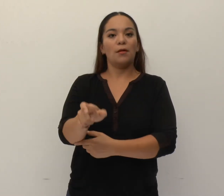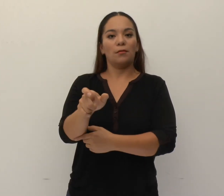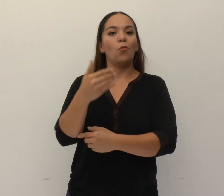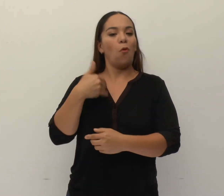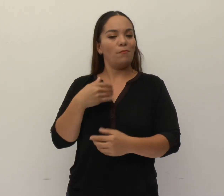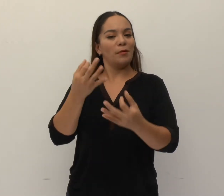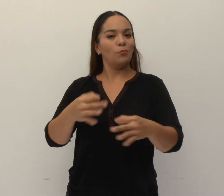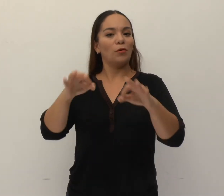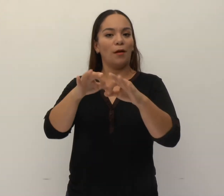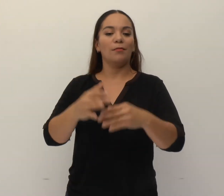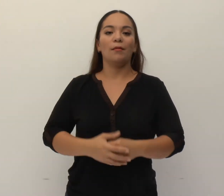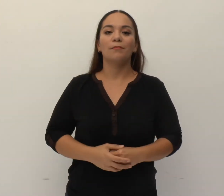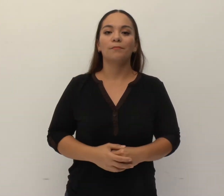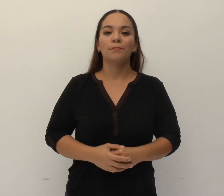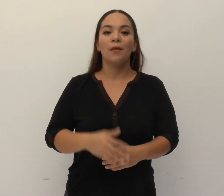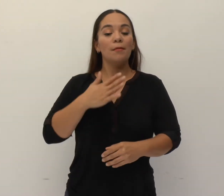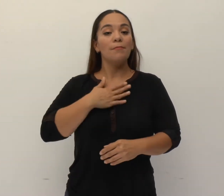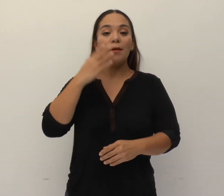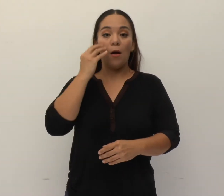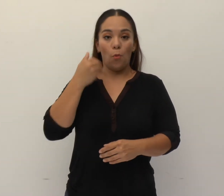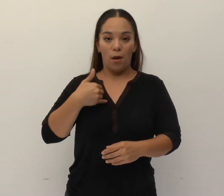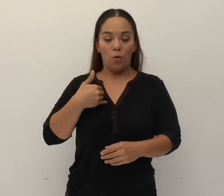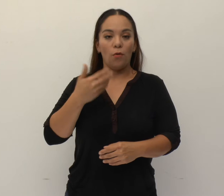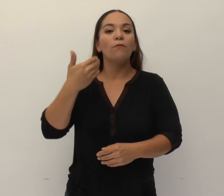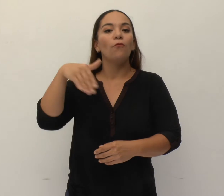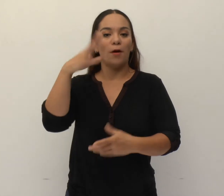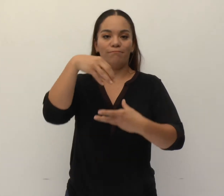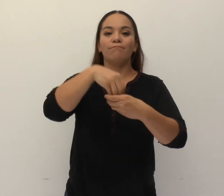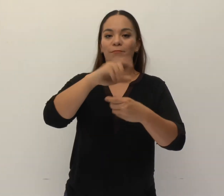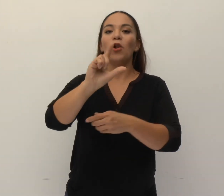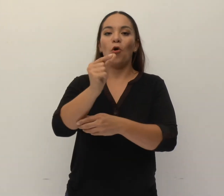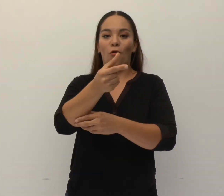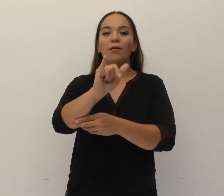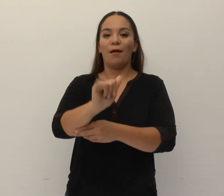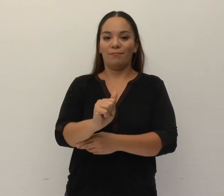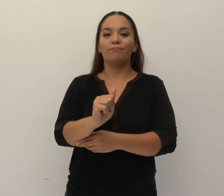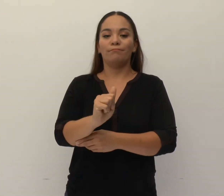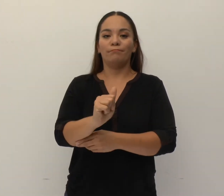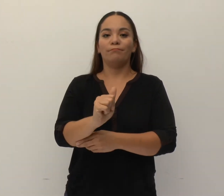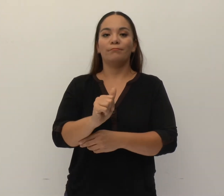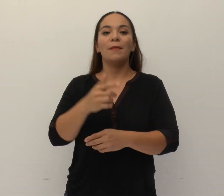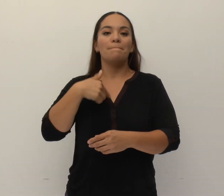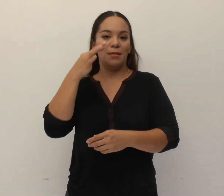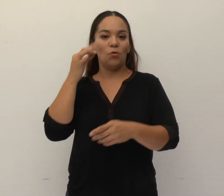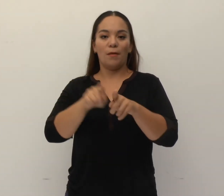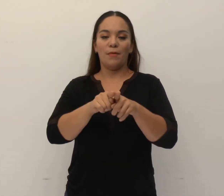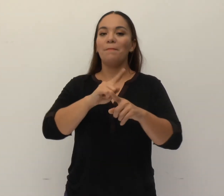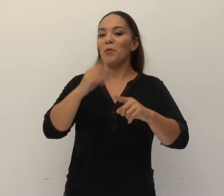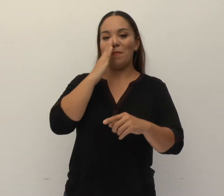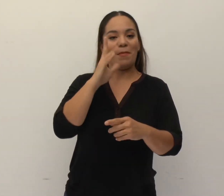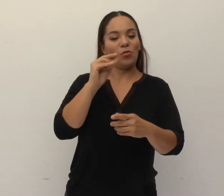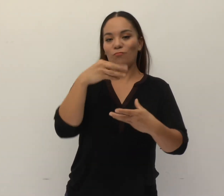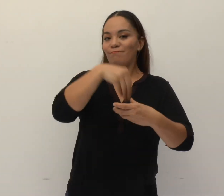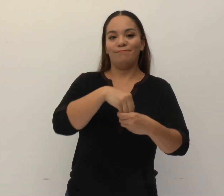hombre que llegó a ser. Mi abuelo fue de la logia y mi tío también, pero mi